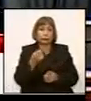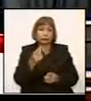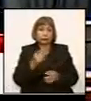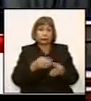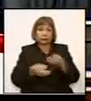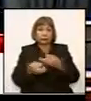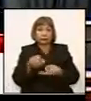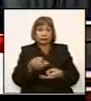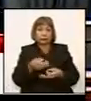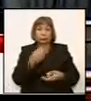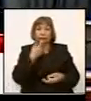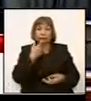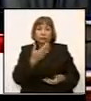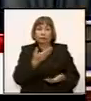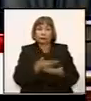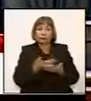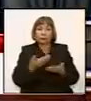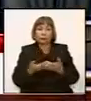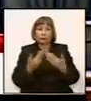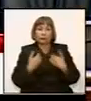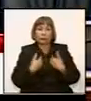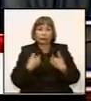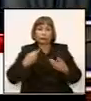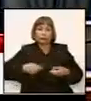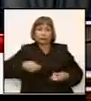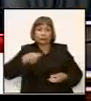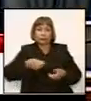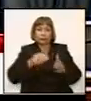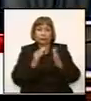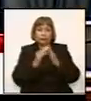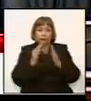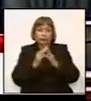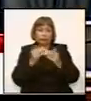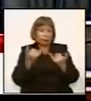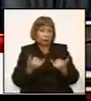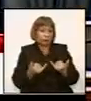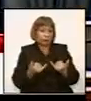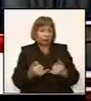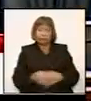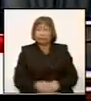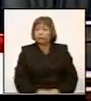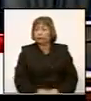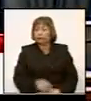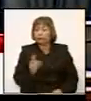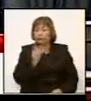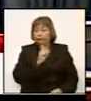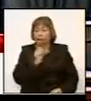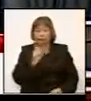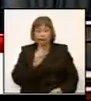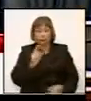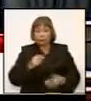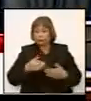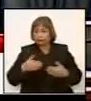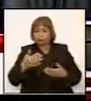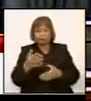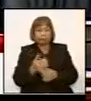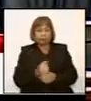retroactivo, es decir, quien tiene arrendada una vivienda actualmente no puede